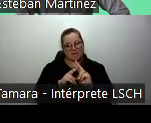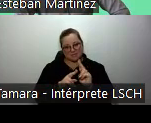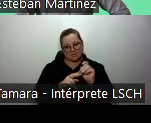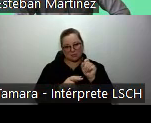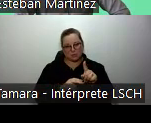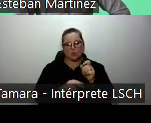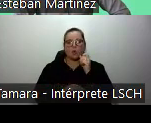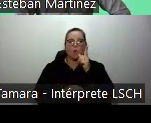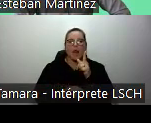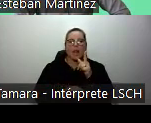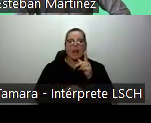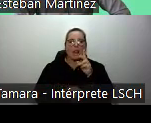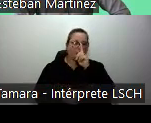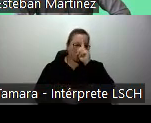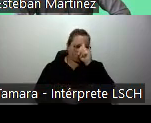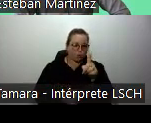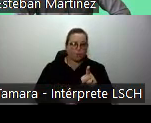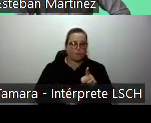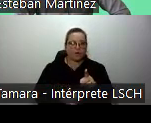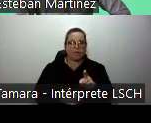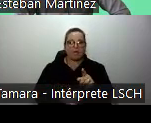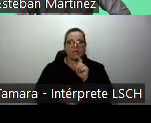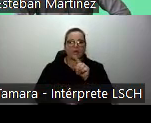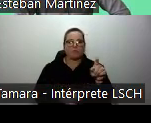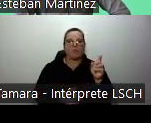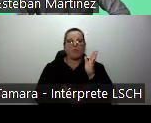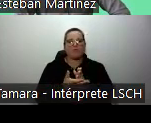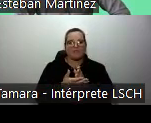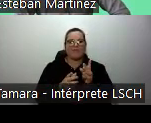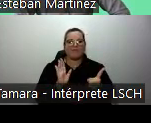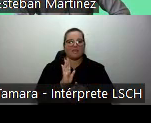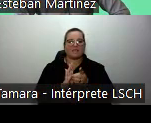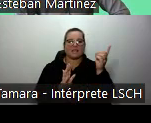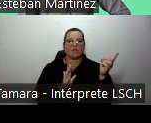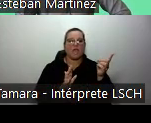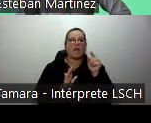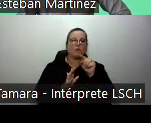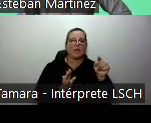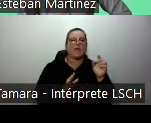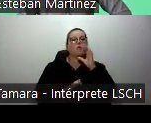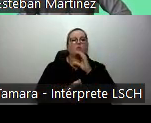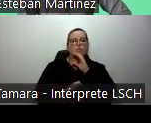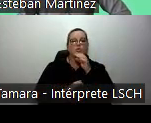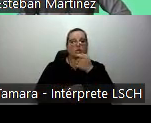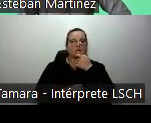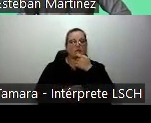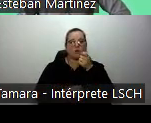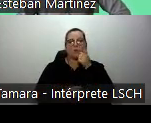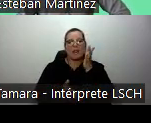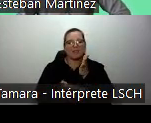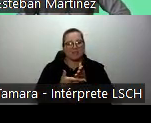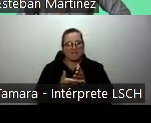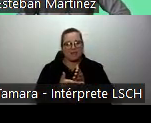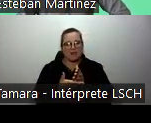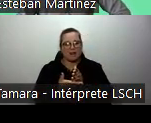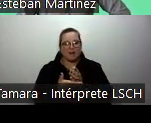me puede comentar acá en el chat qué hábito tienen que desarrollar para que les vaya bien en el curso de inglés qué hábito creen que tienen que desarrollar o